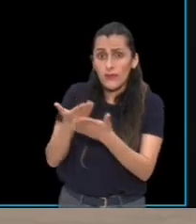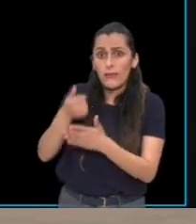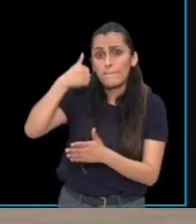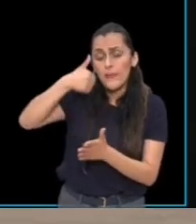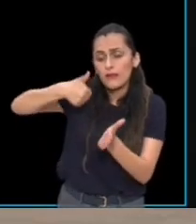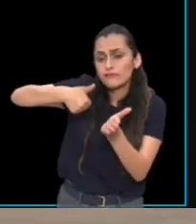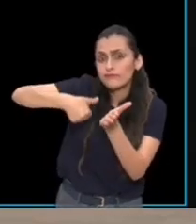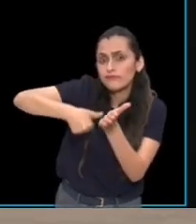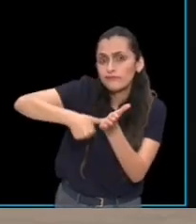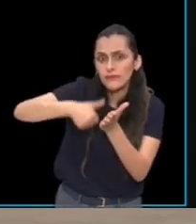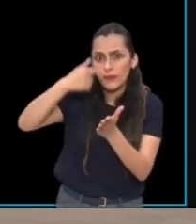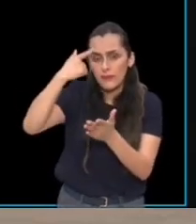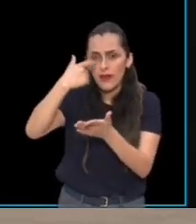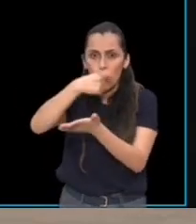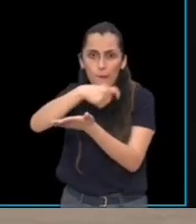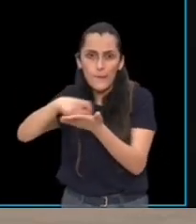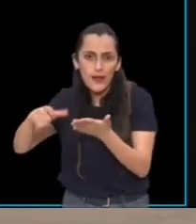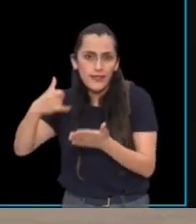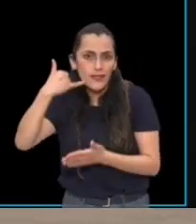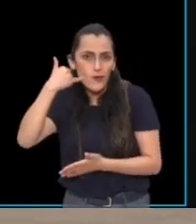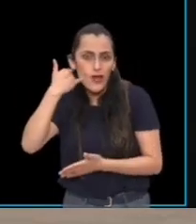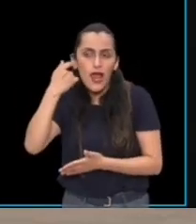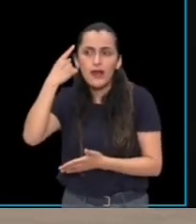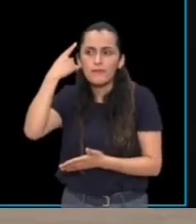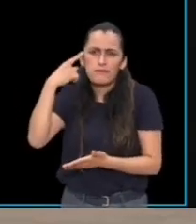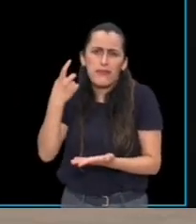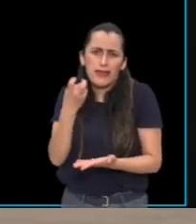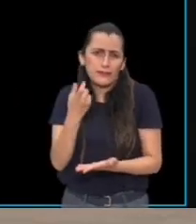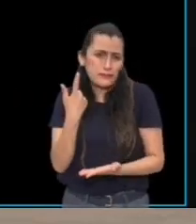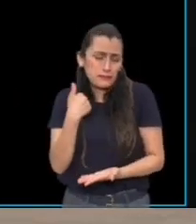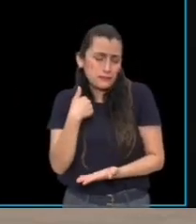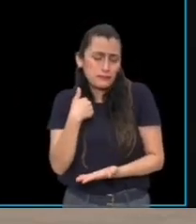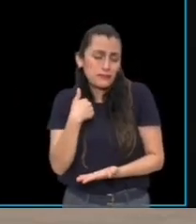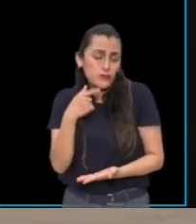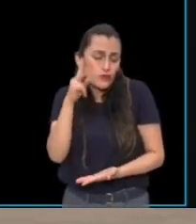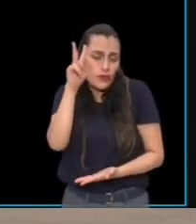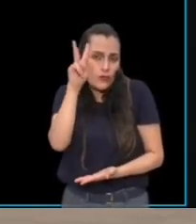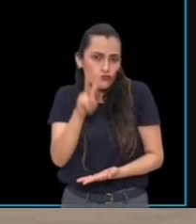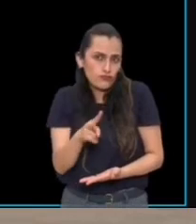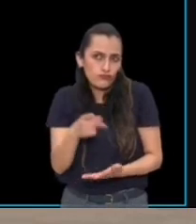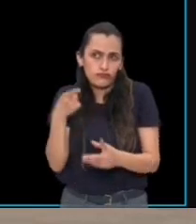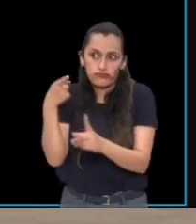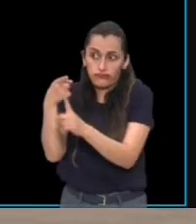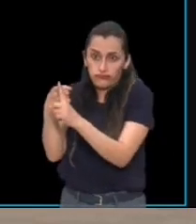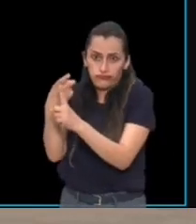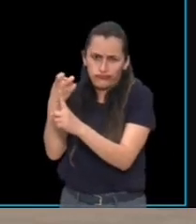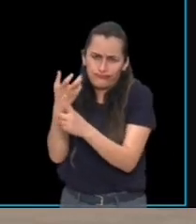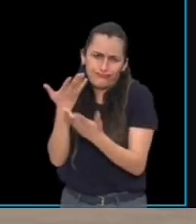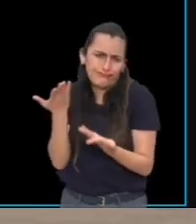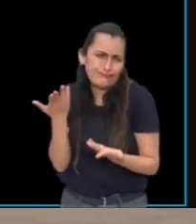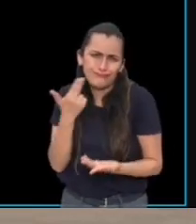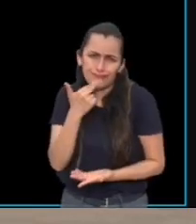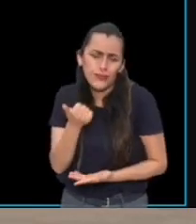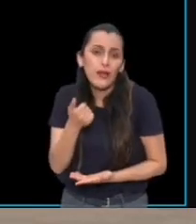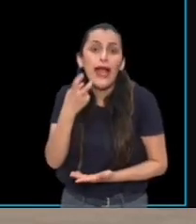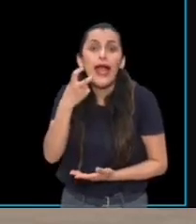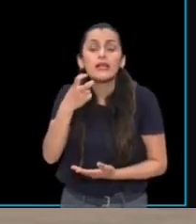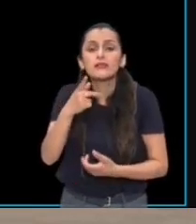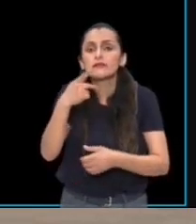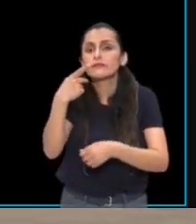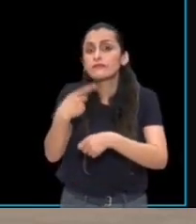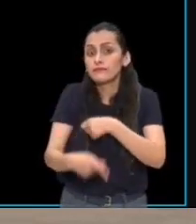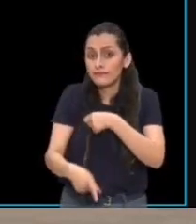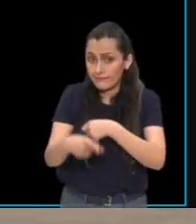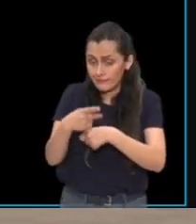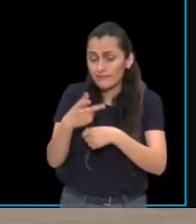poder tener un celular, para poder una telefonía móvil, a mí se me hace que es un despropósito, se me hace que nos abre a